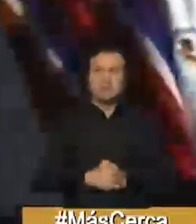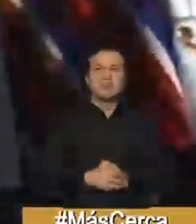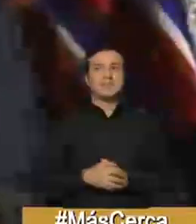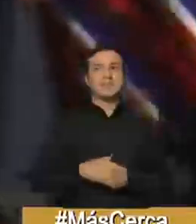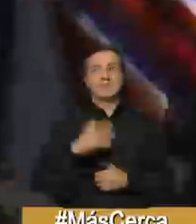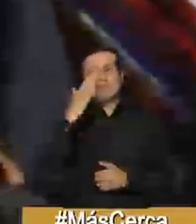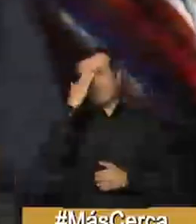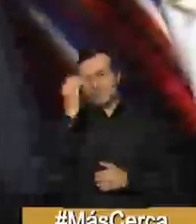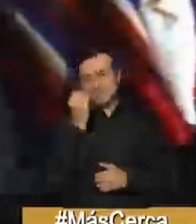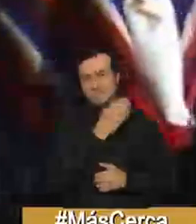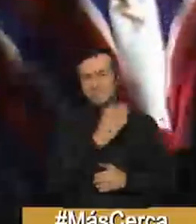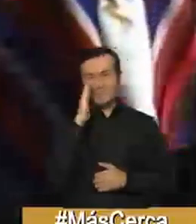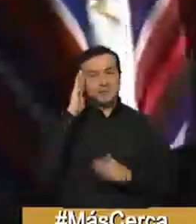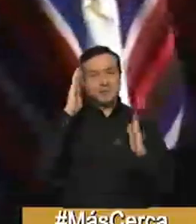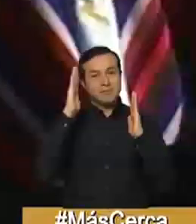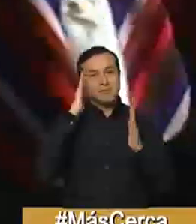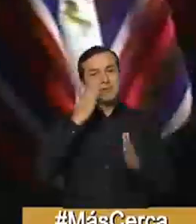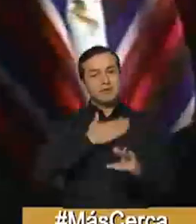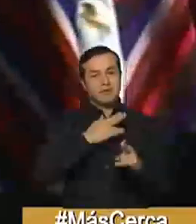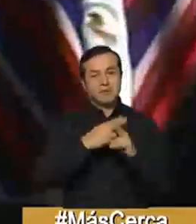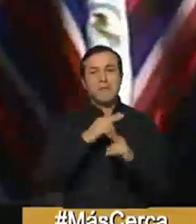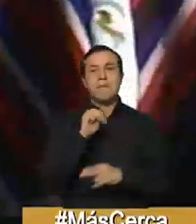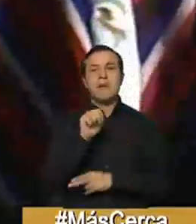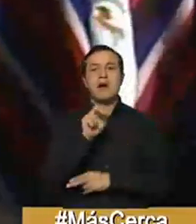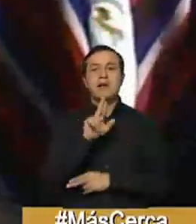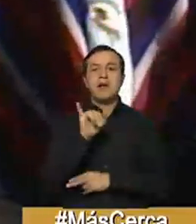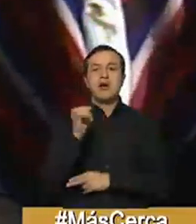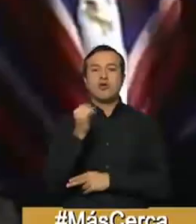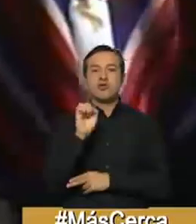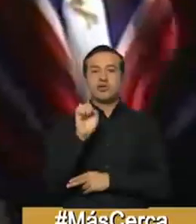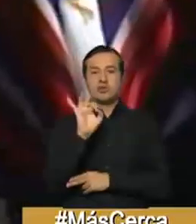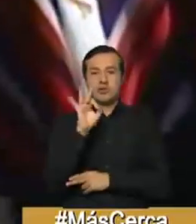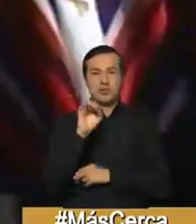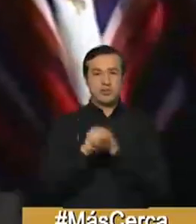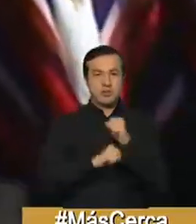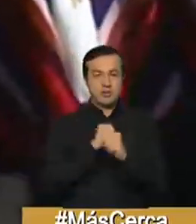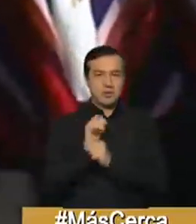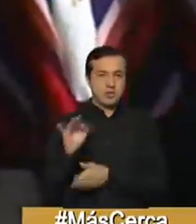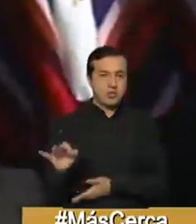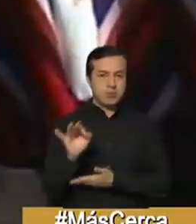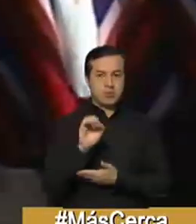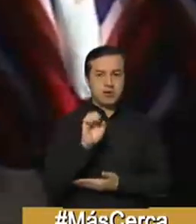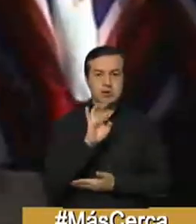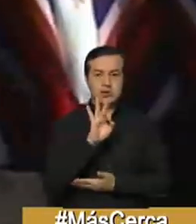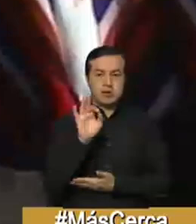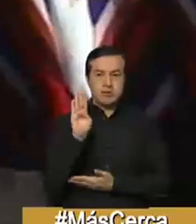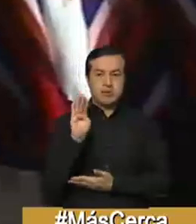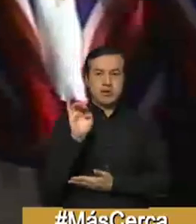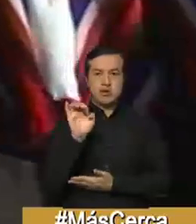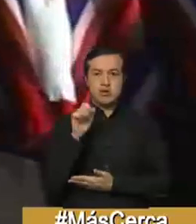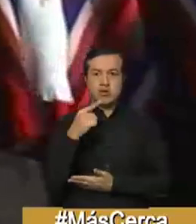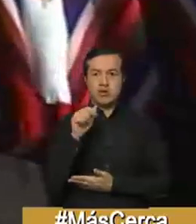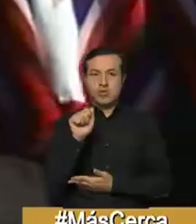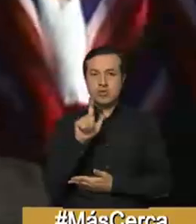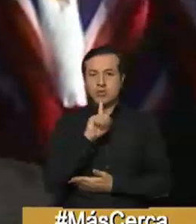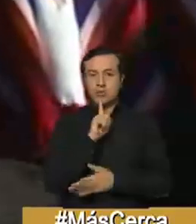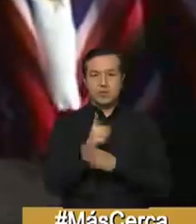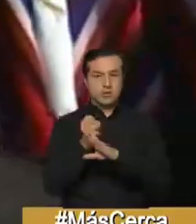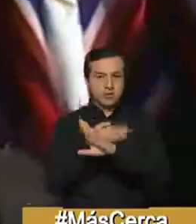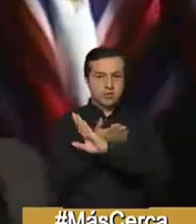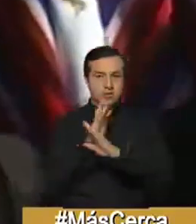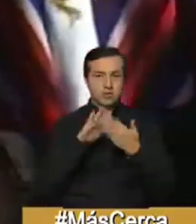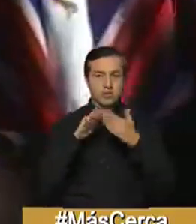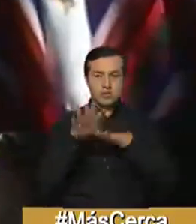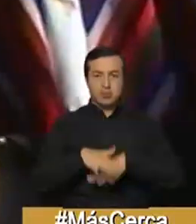Muy buenos días con todos. Mi nombre es María José Miller, tengo 19 años, represento Estetigol. Y mi recomendación a toda la